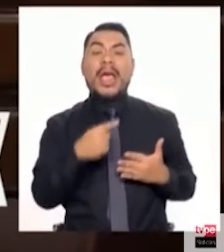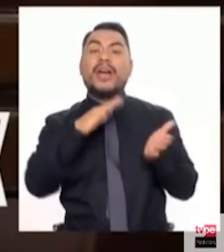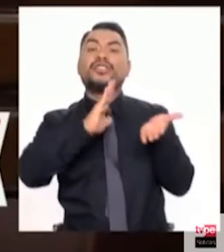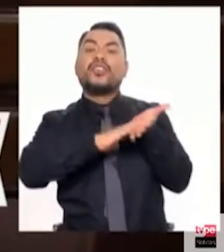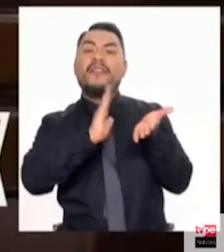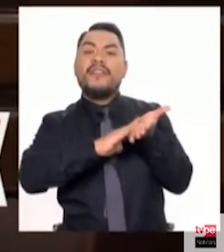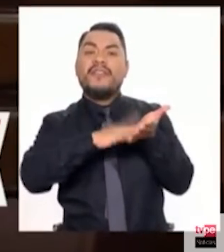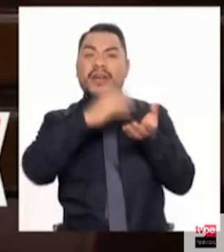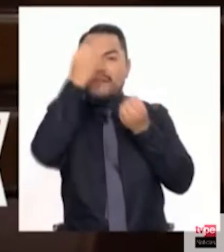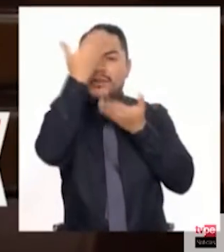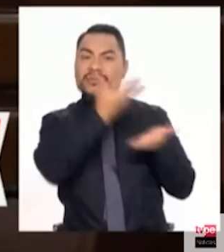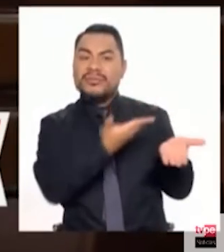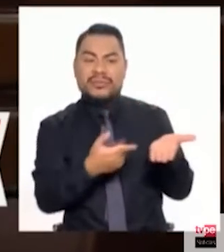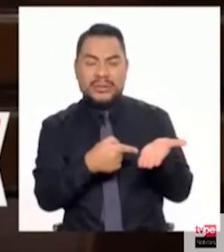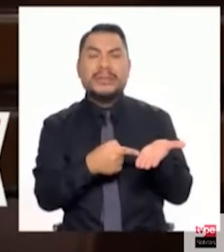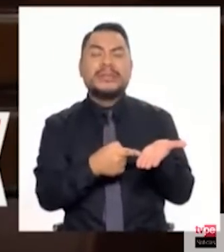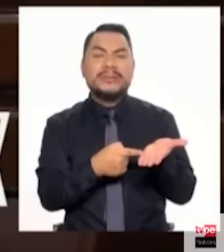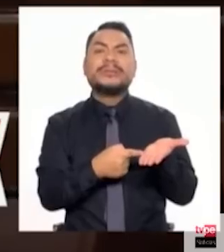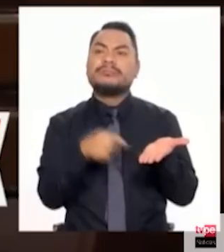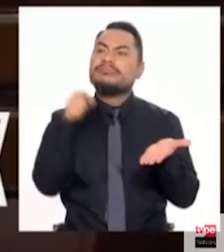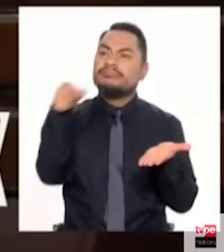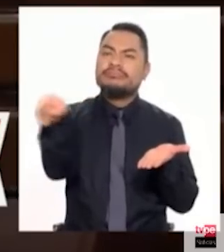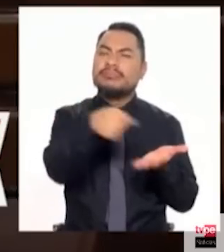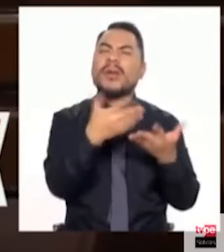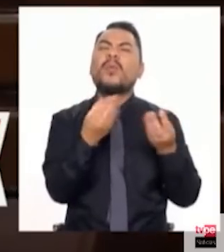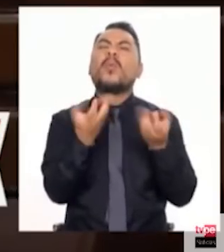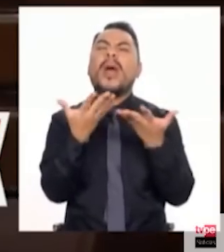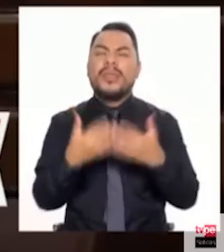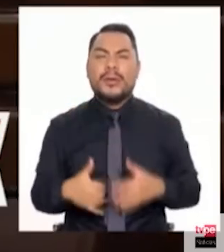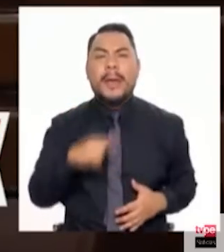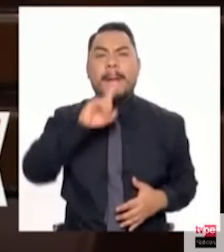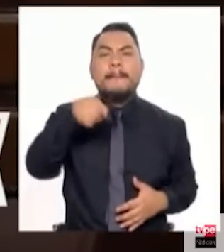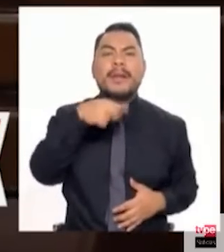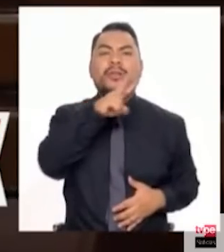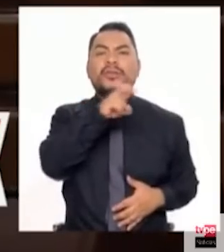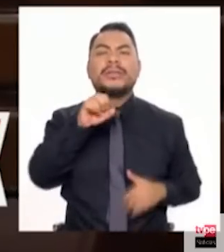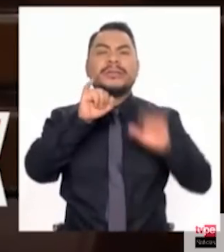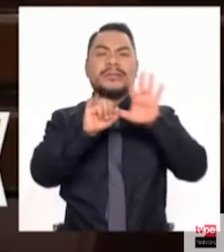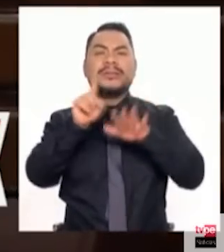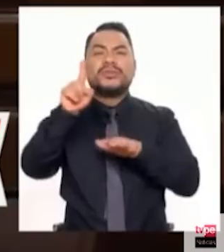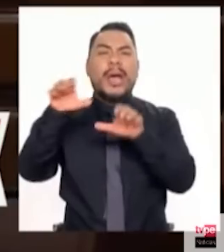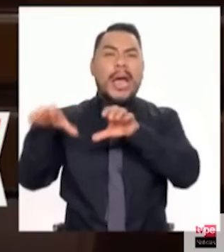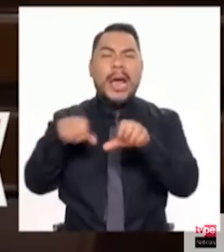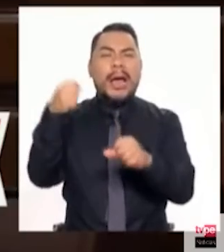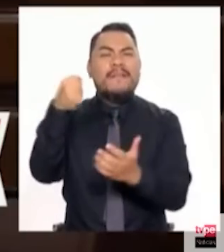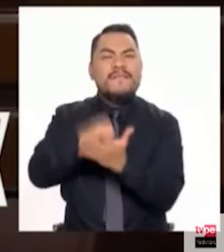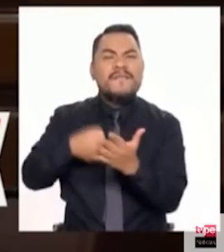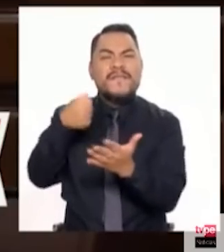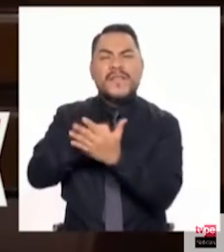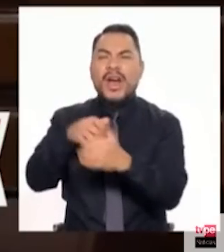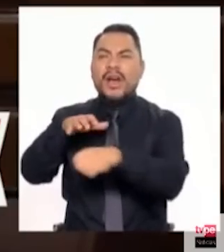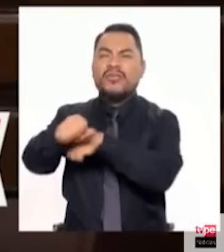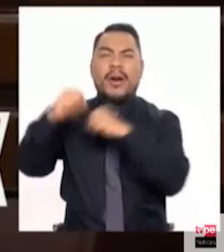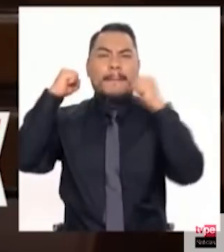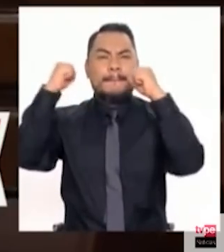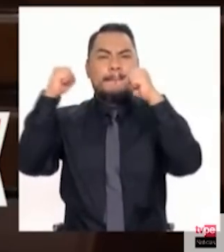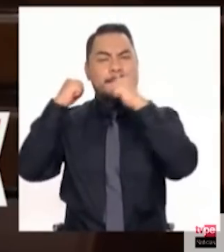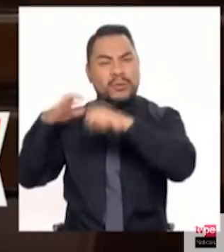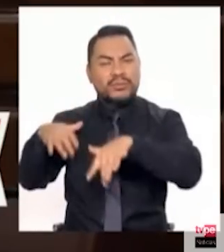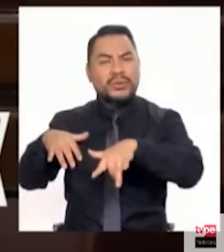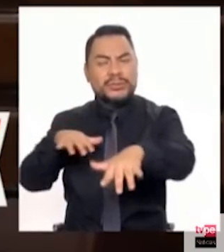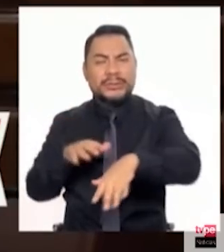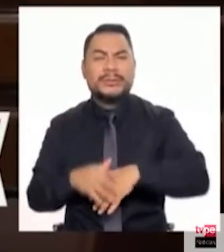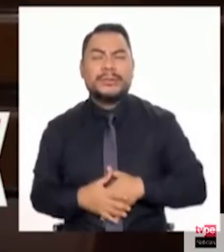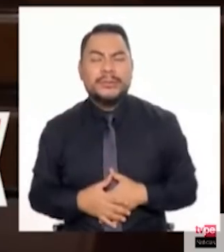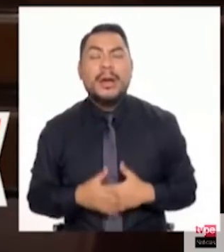del pueblo se produjeron 1.261 acciones colectivas de protesta